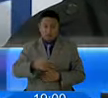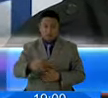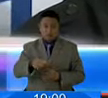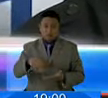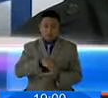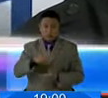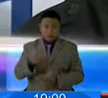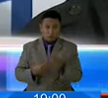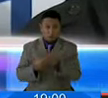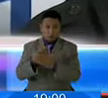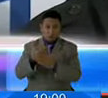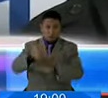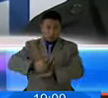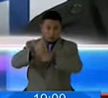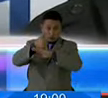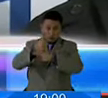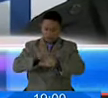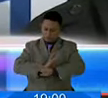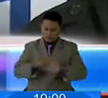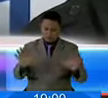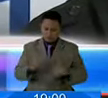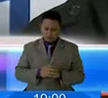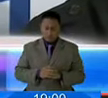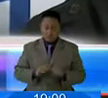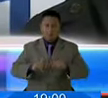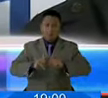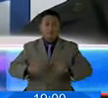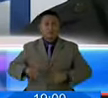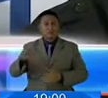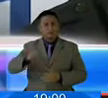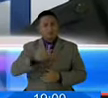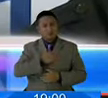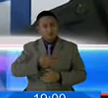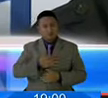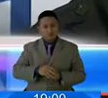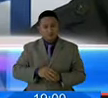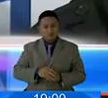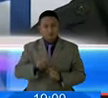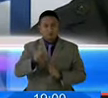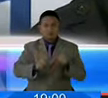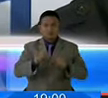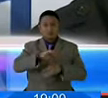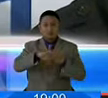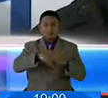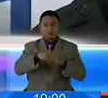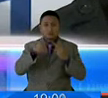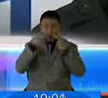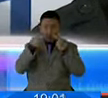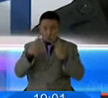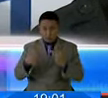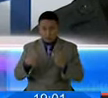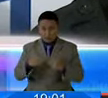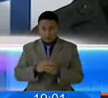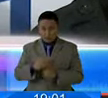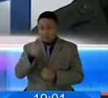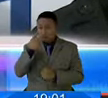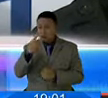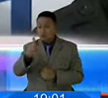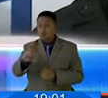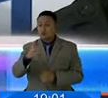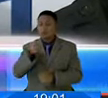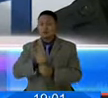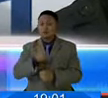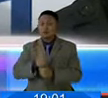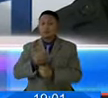nuevo comandante del ejército, pero sí quiero decirle que los ojos de todos los ecuatorianos estarán vigilantes del